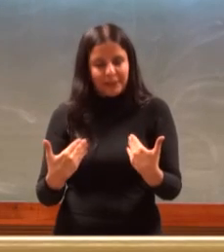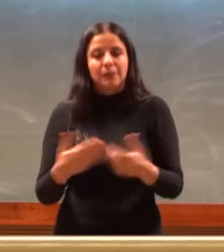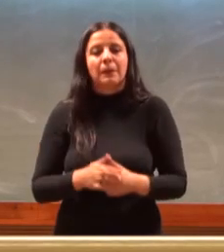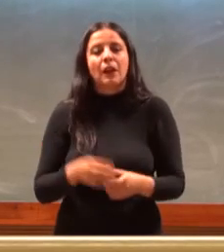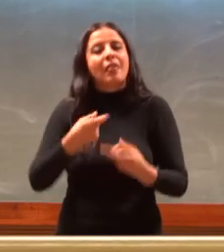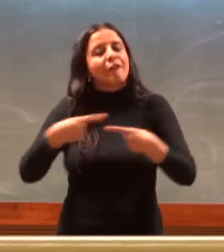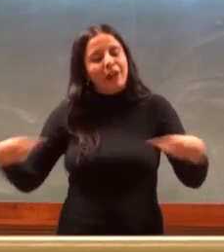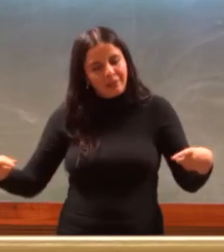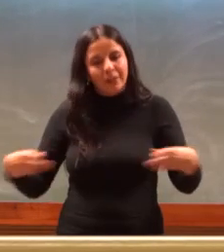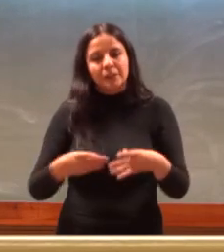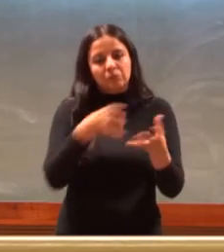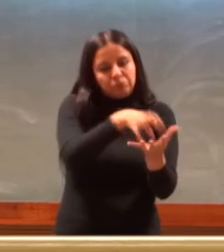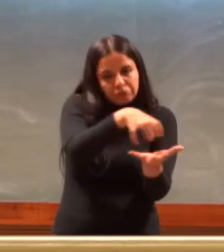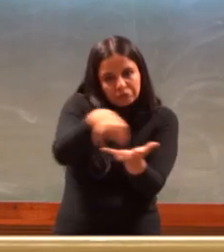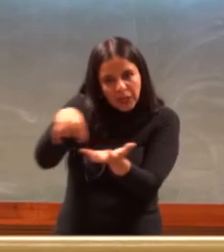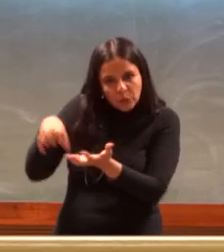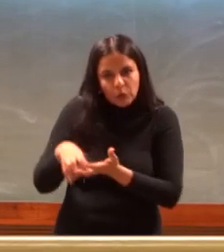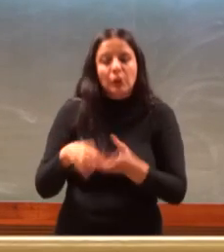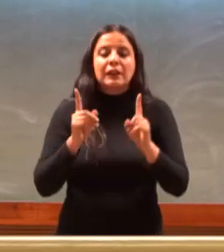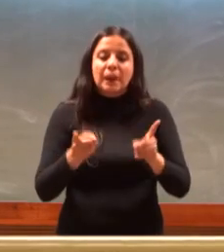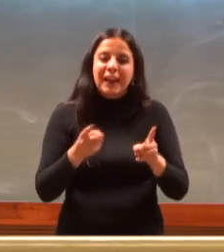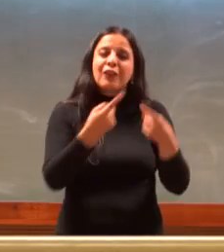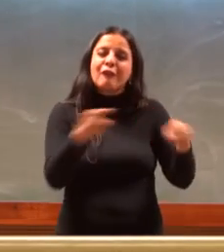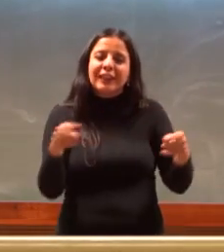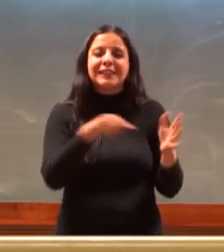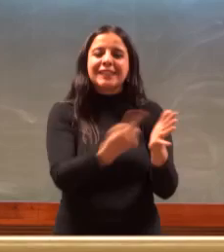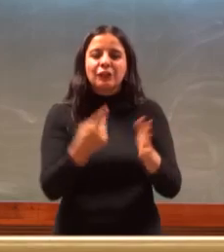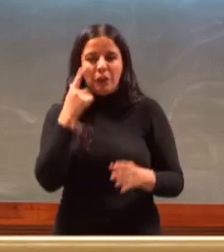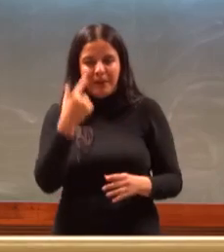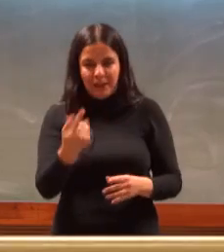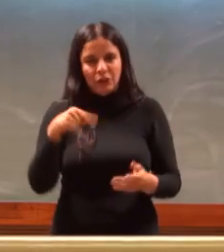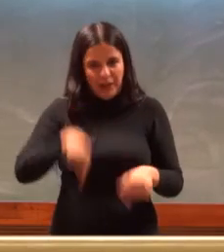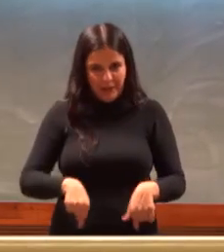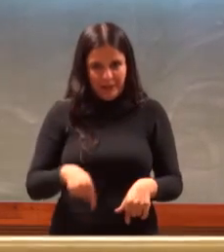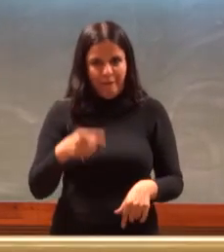claustros y de las escuelas y los centros de investigación en nuestra